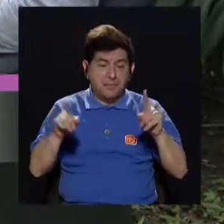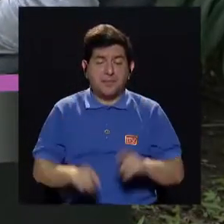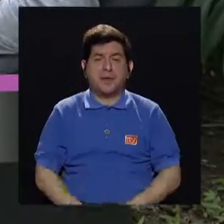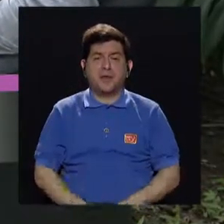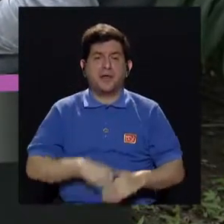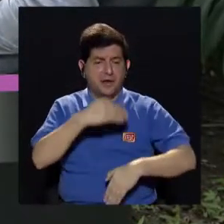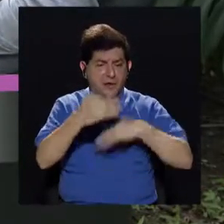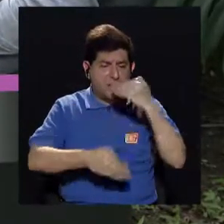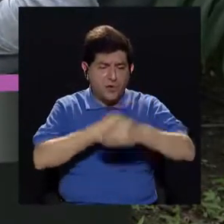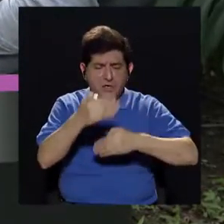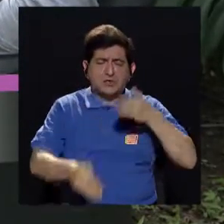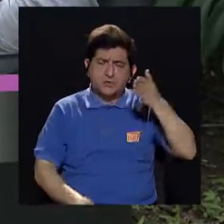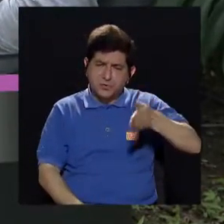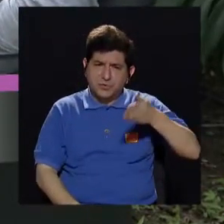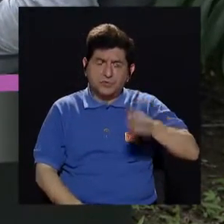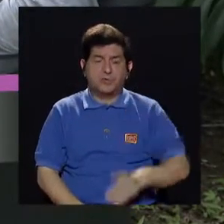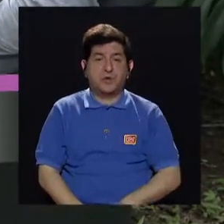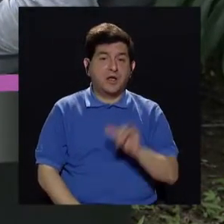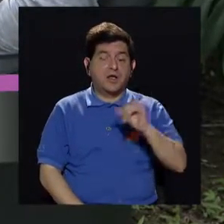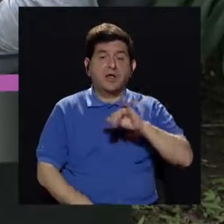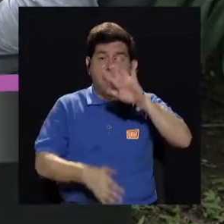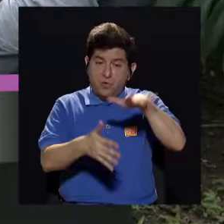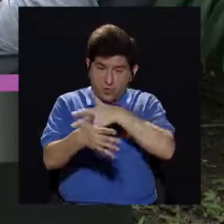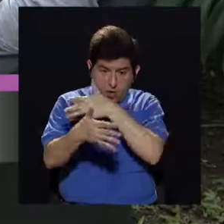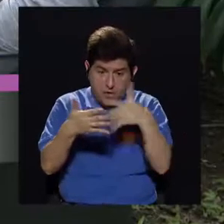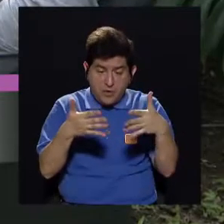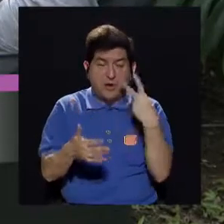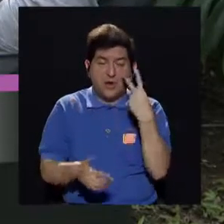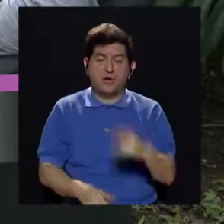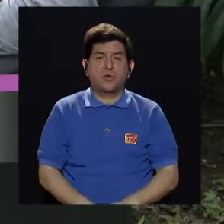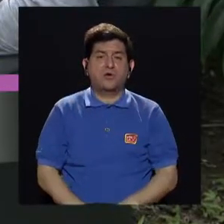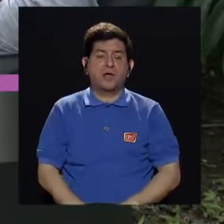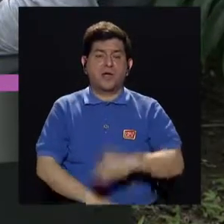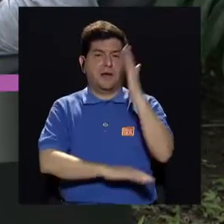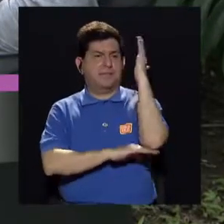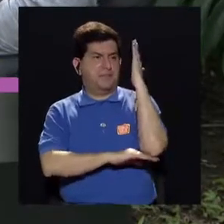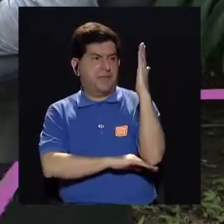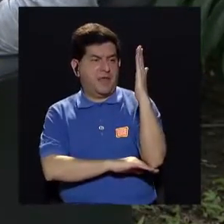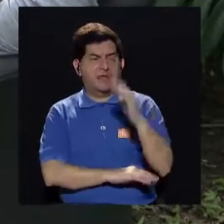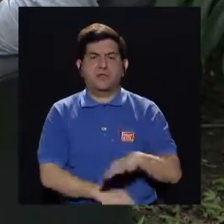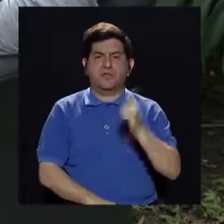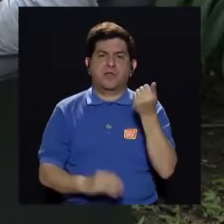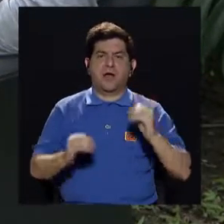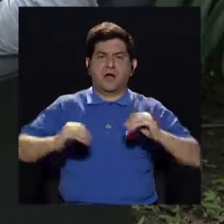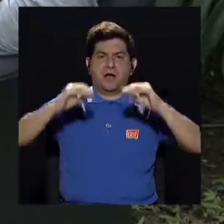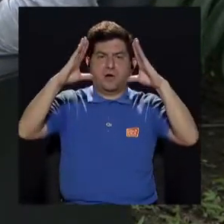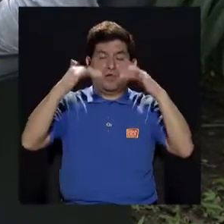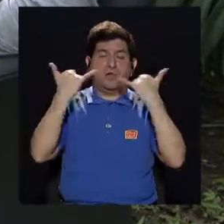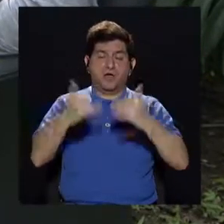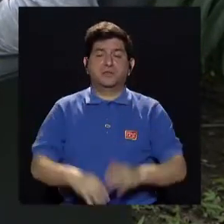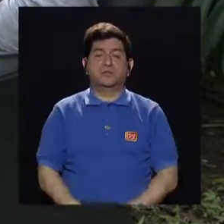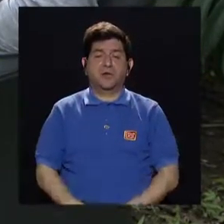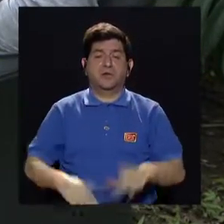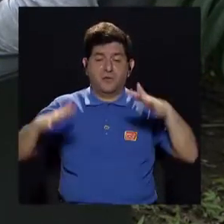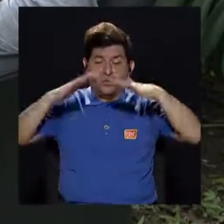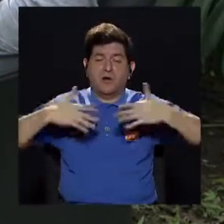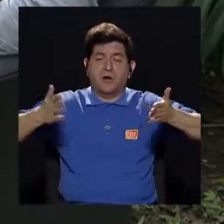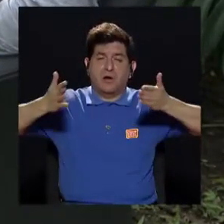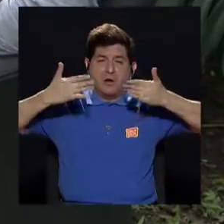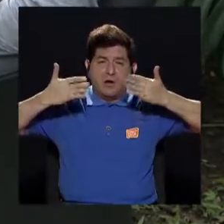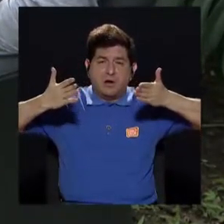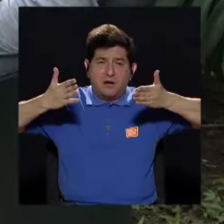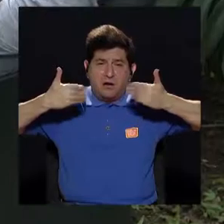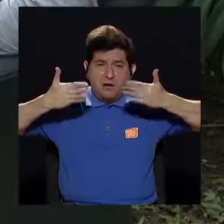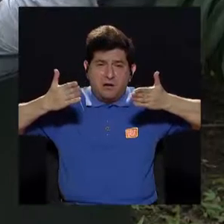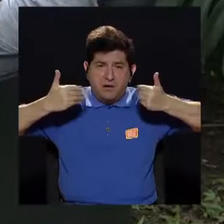obteniendo conforme. Y hablemos también de las horas, ¿verdad? Porque uno ve a las 12 mediodía, 10 de la mañana, en estos climas tropicales